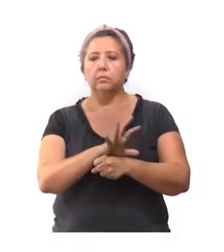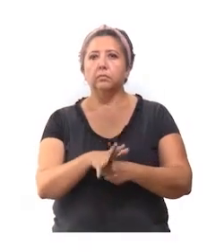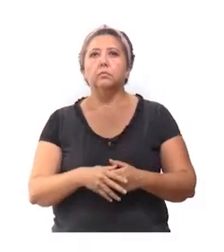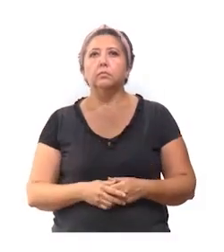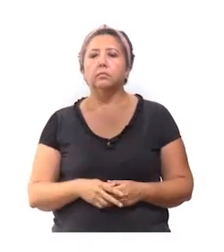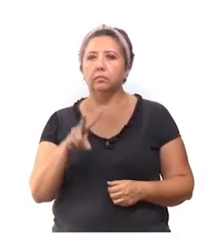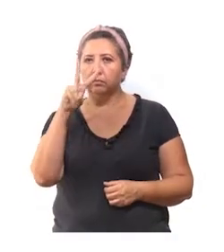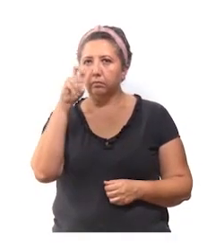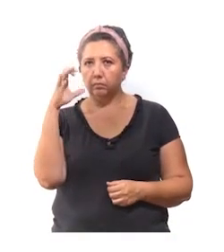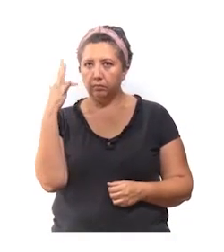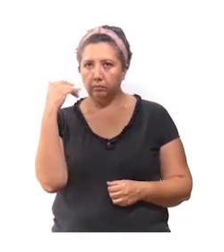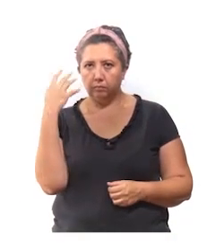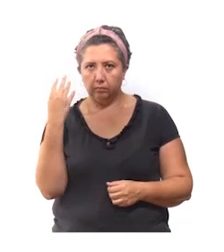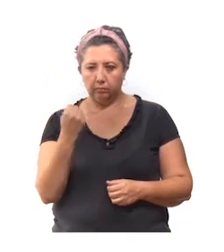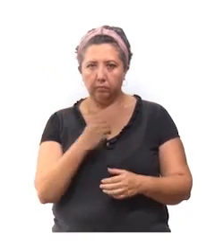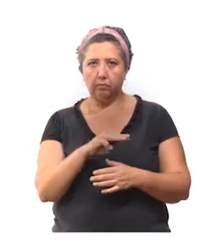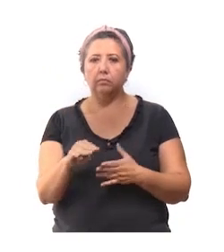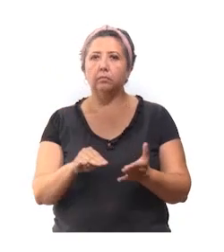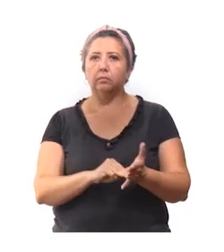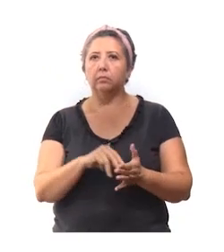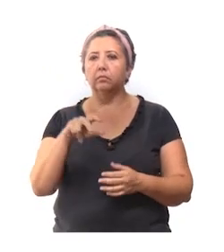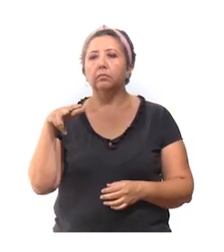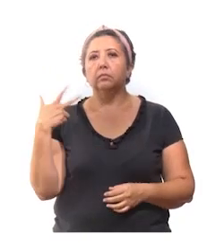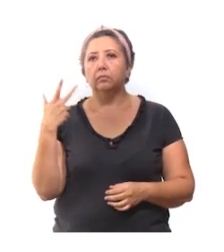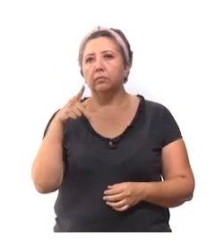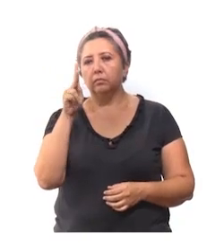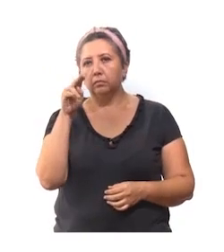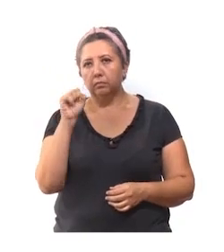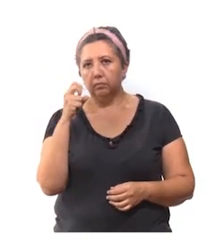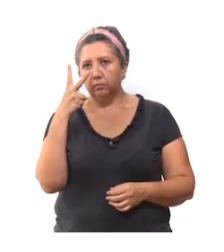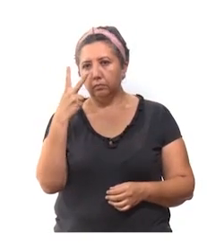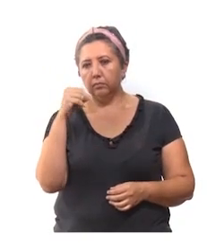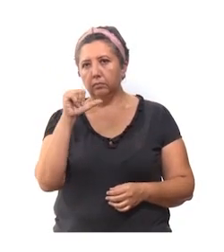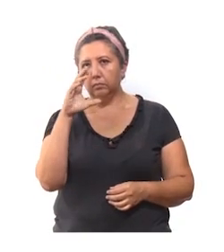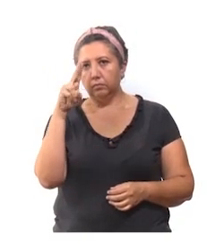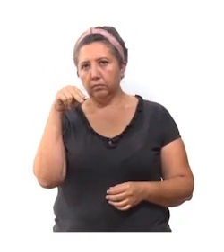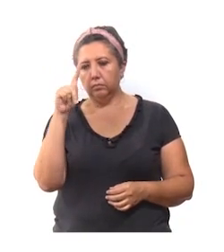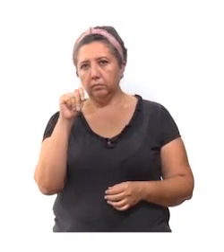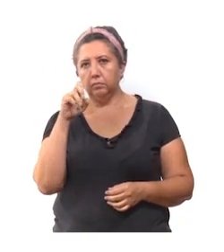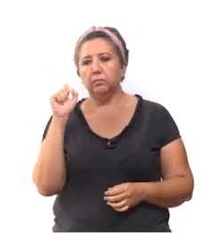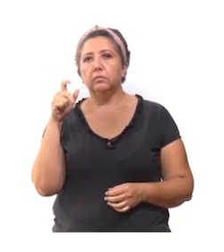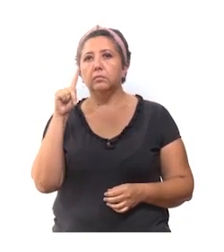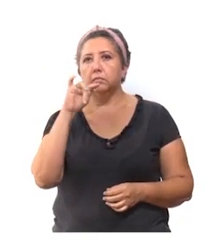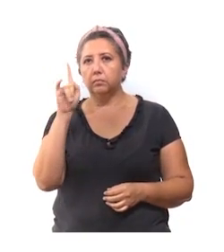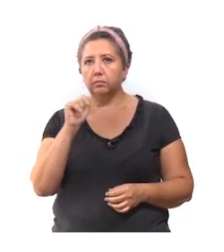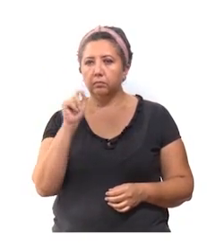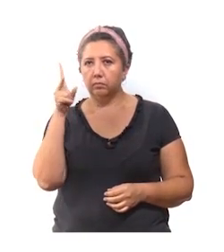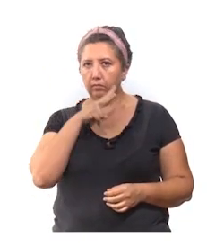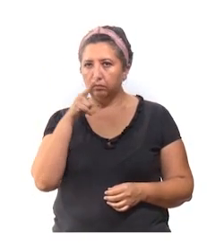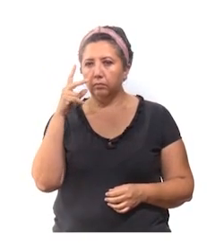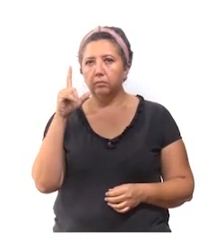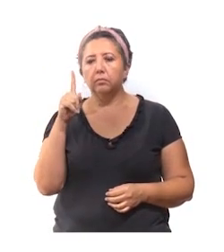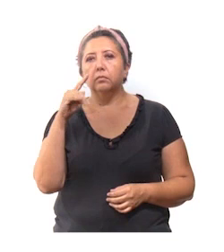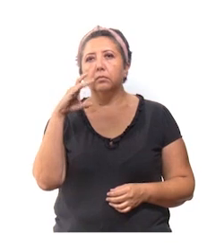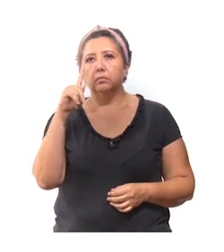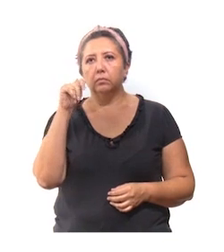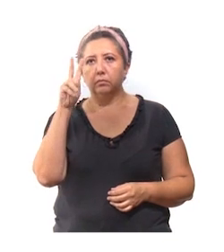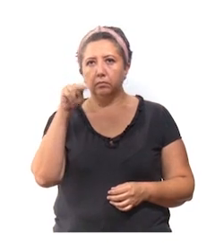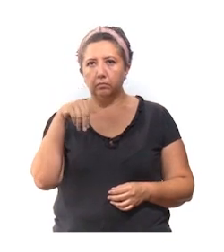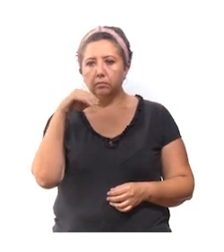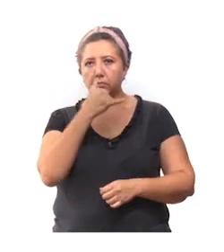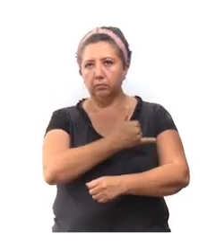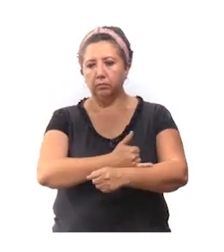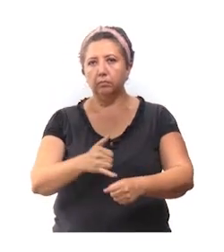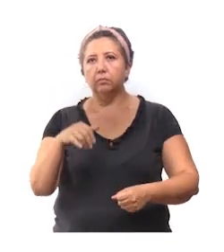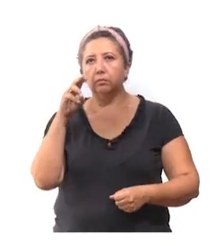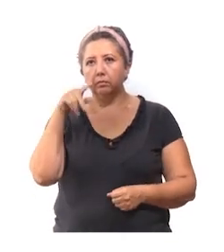coronavirus, 259 en Mérida, 3 en Canacín, 2 en Acanquet, Tizimín y Valladolid, 1 en Celestún, Junucmá,